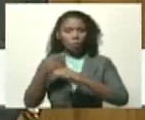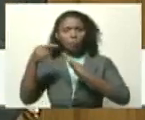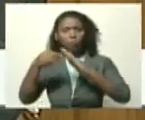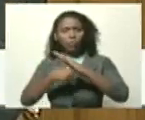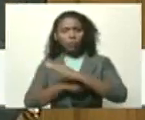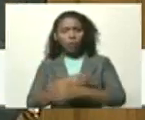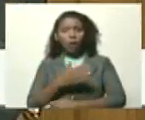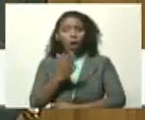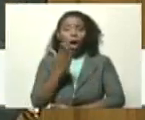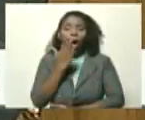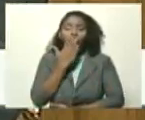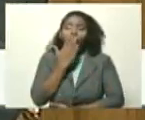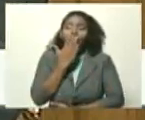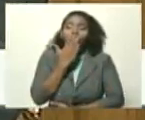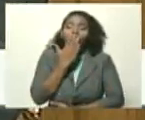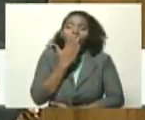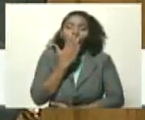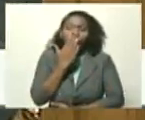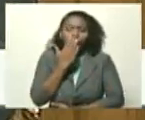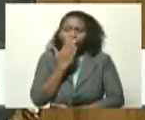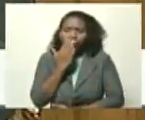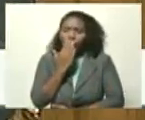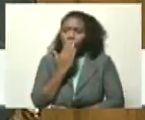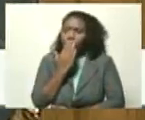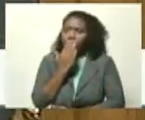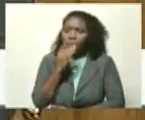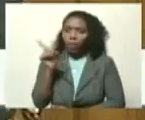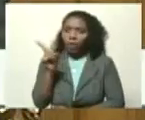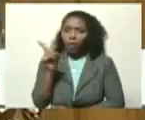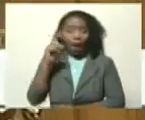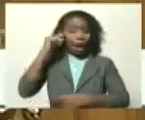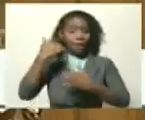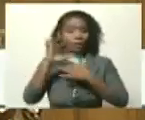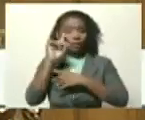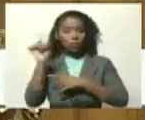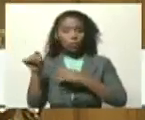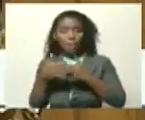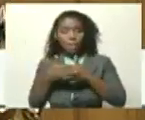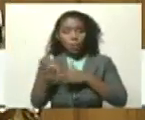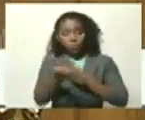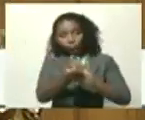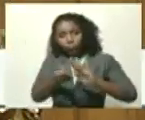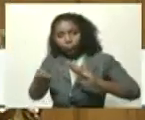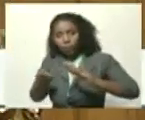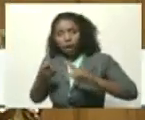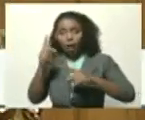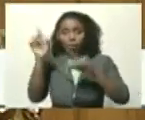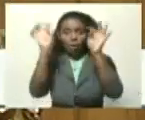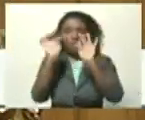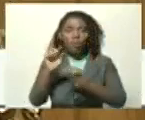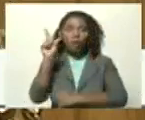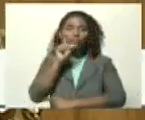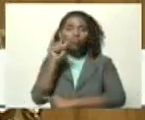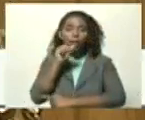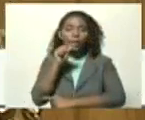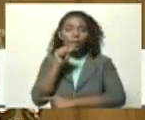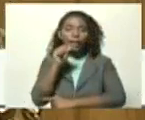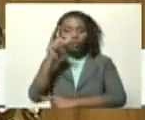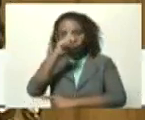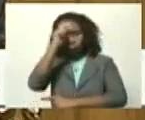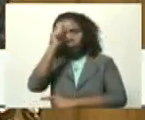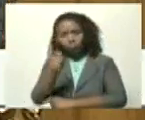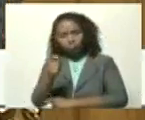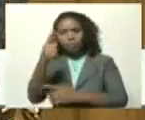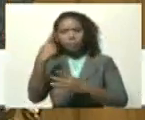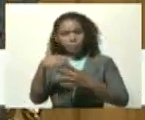bostezo, la administración Biden abre una gaveta donde hay un modelo de tweet de